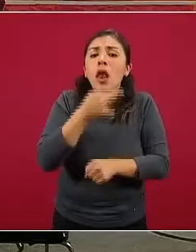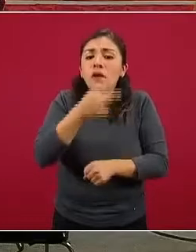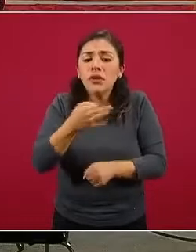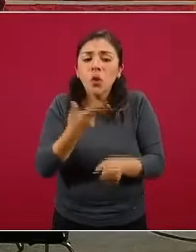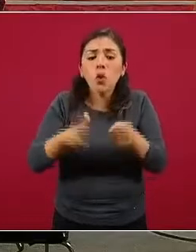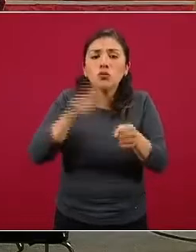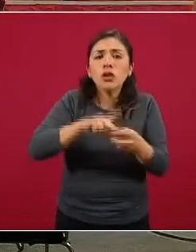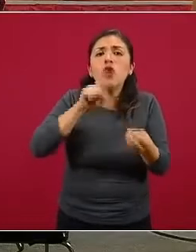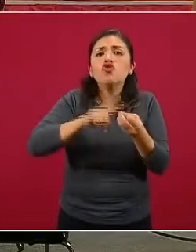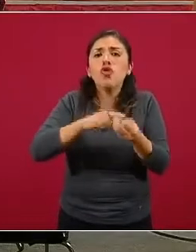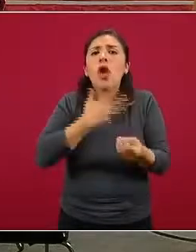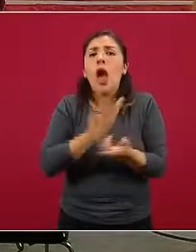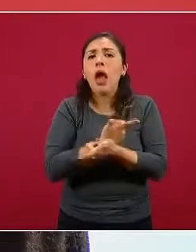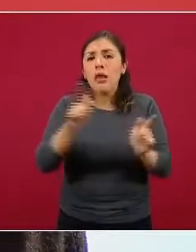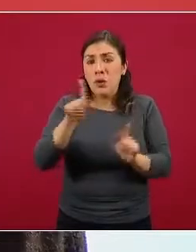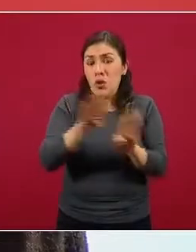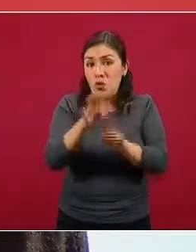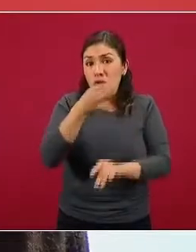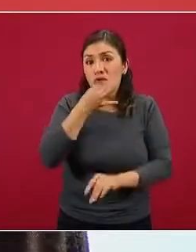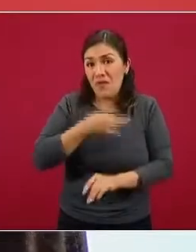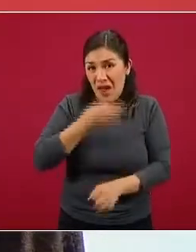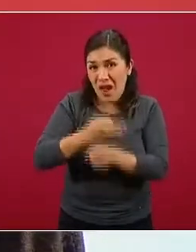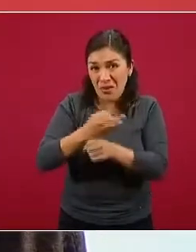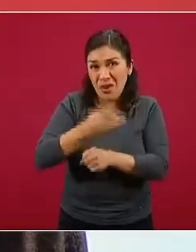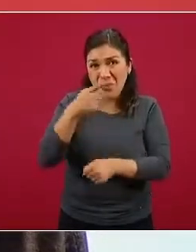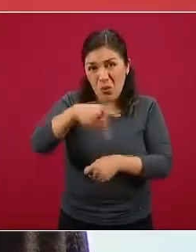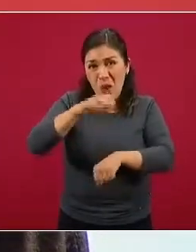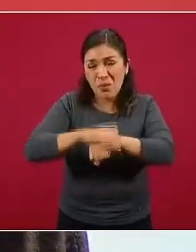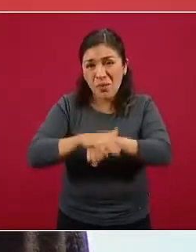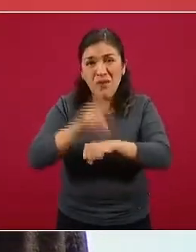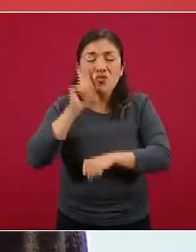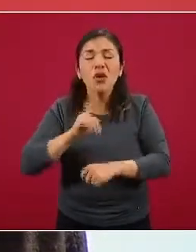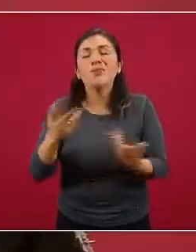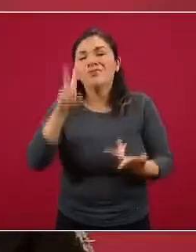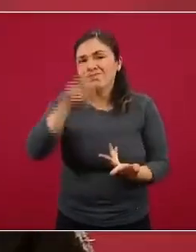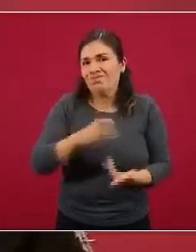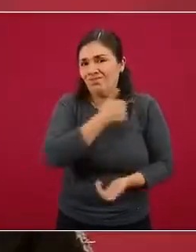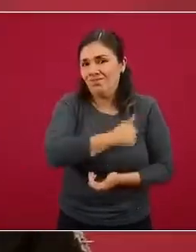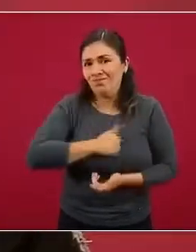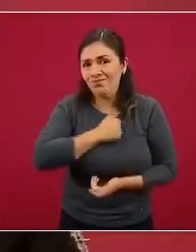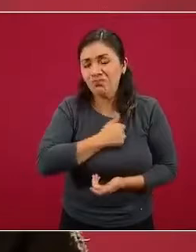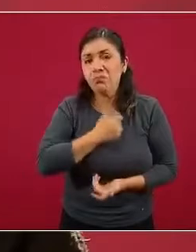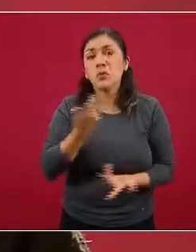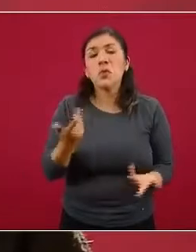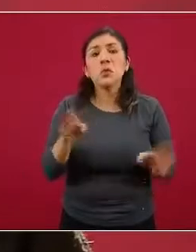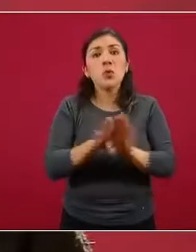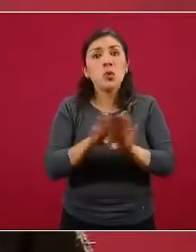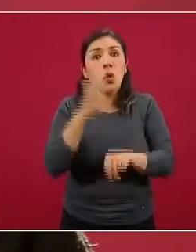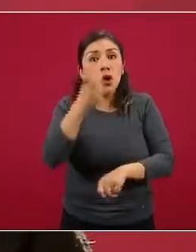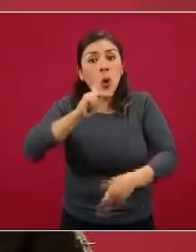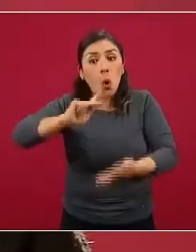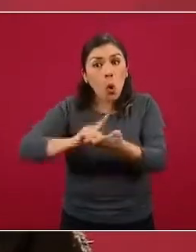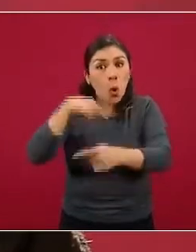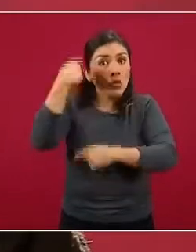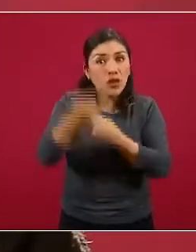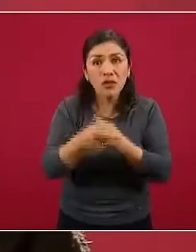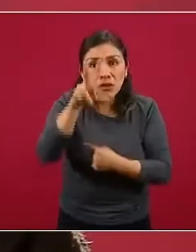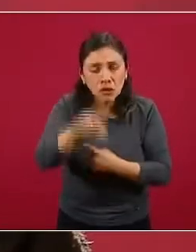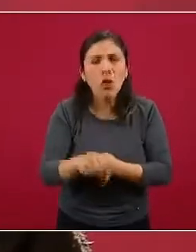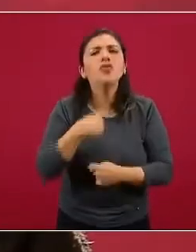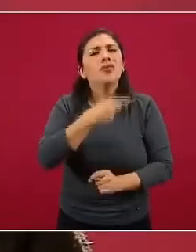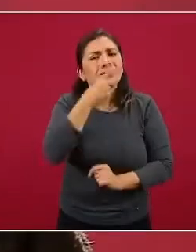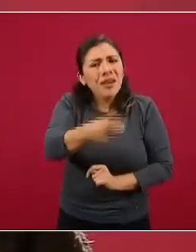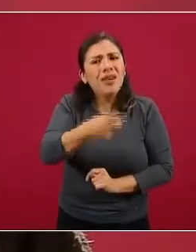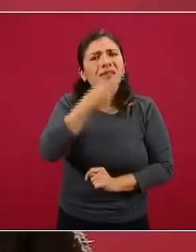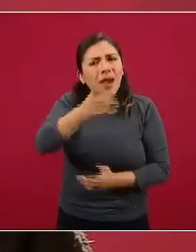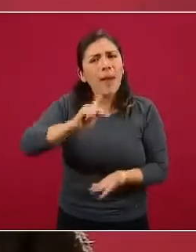están disponibles. El caso que usted nos comenta de su amiga, desde luego, es muy lamentable, y para evitar que eso ocurra, hemos insistido una y